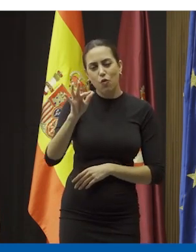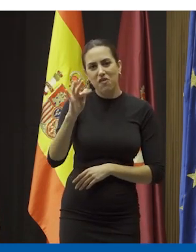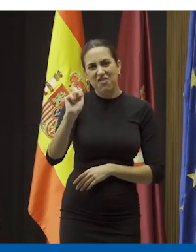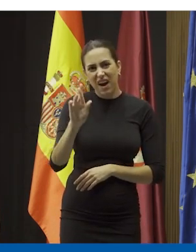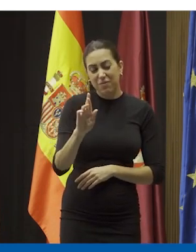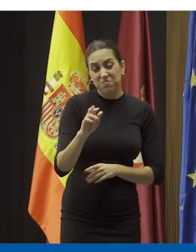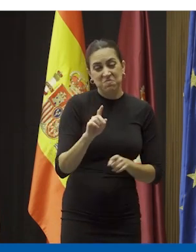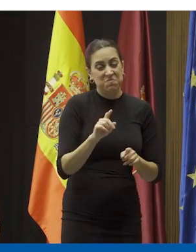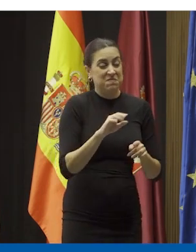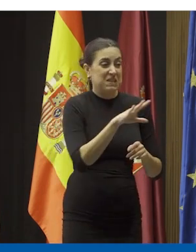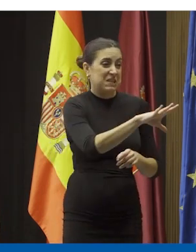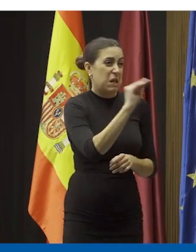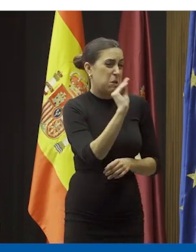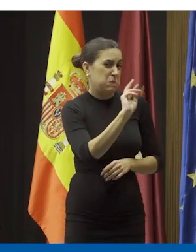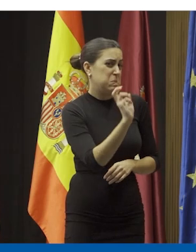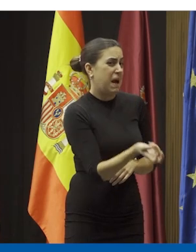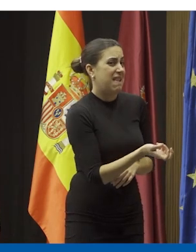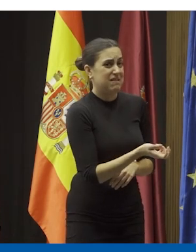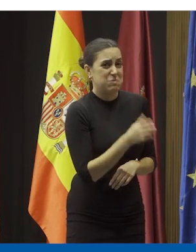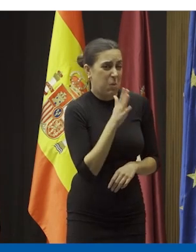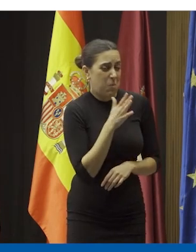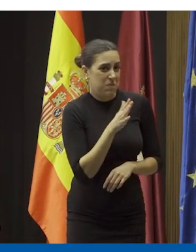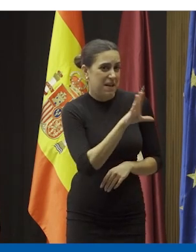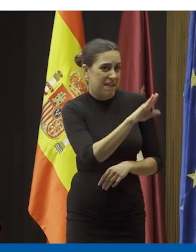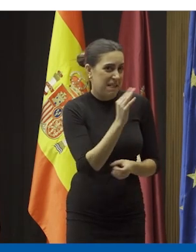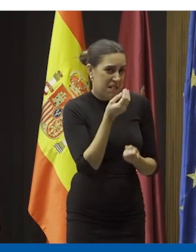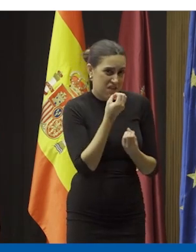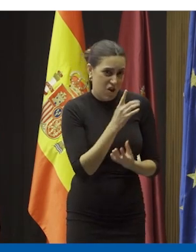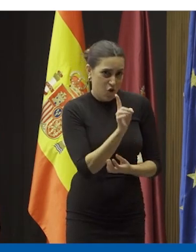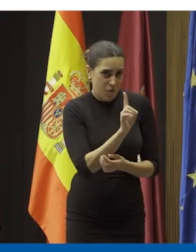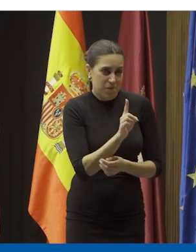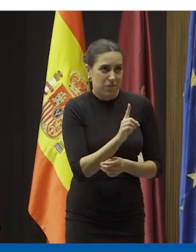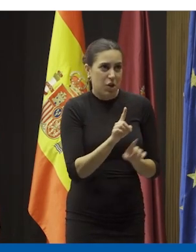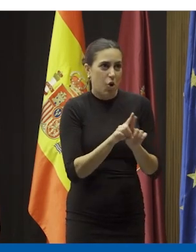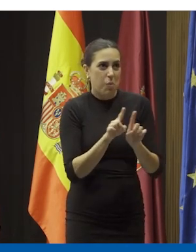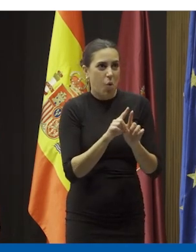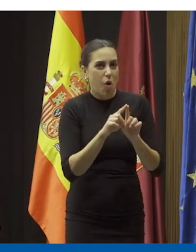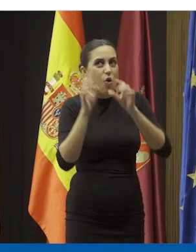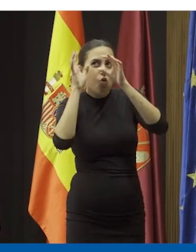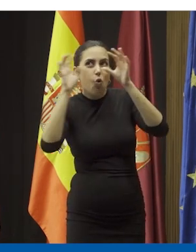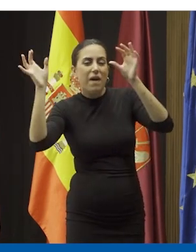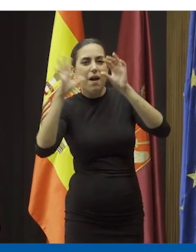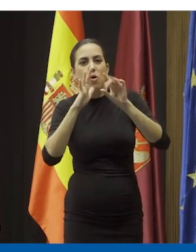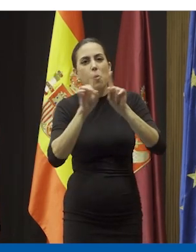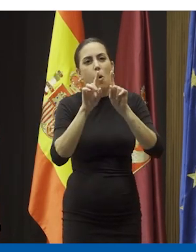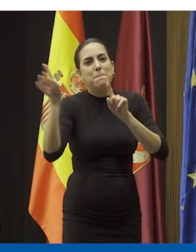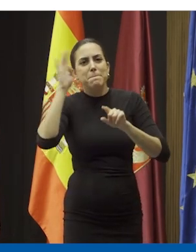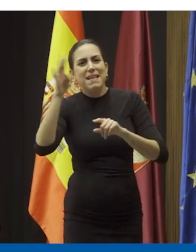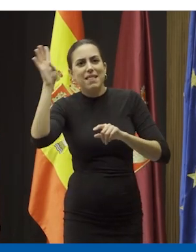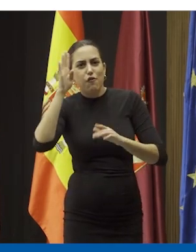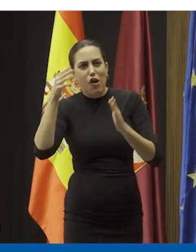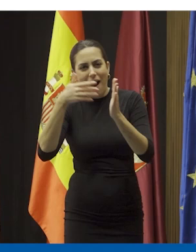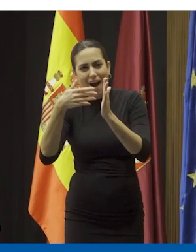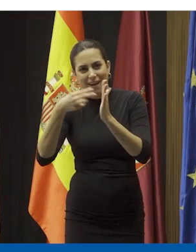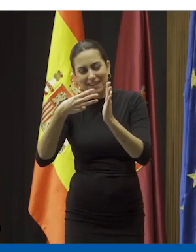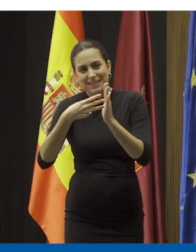Bosco pintó un nenúfar saliendo de la cabeza de este. Un poco nubes, tiene la cabeza llena de nubes, de